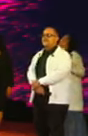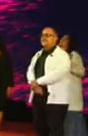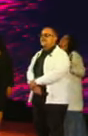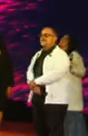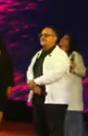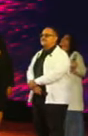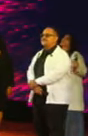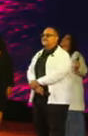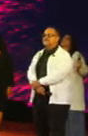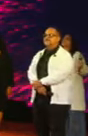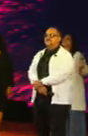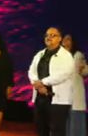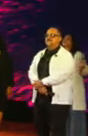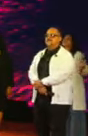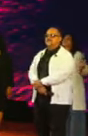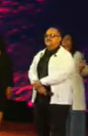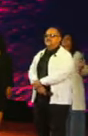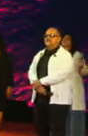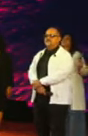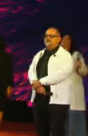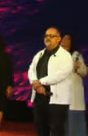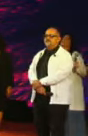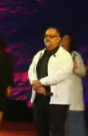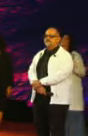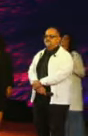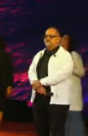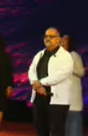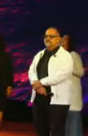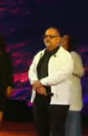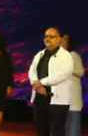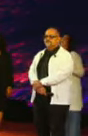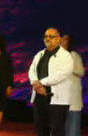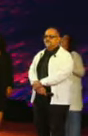mi cabeza con aceite, mi copa está